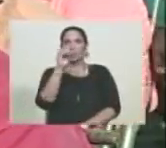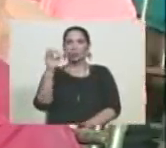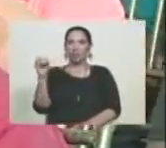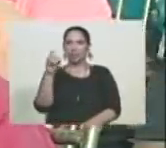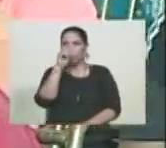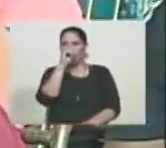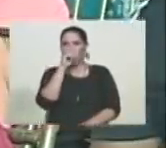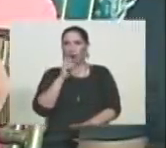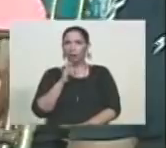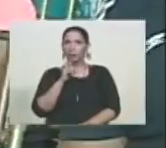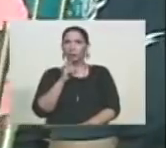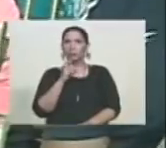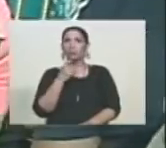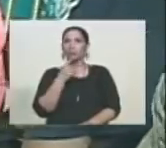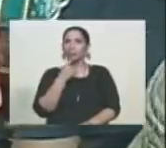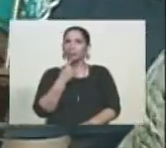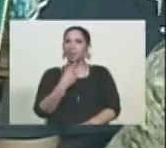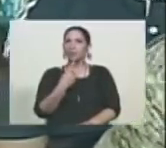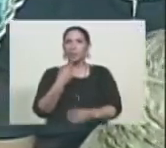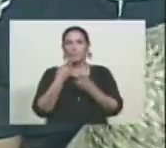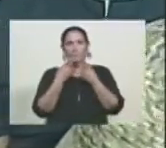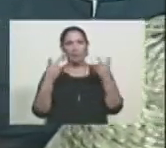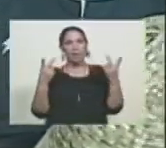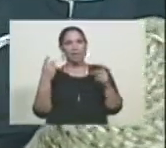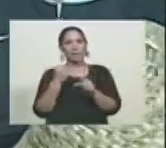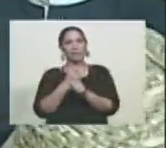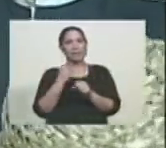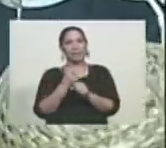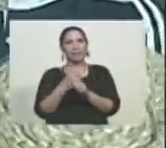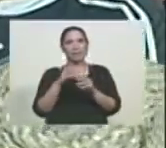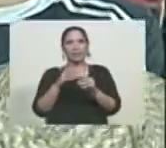tema de la tierra para quien lo trabaja.